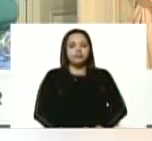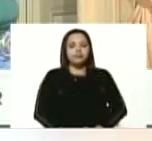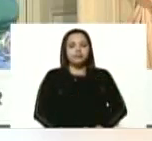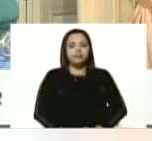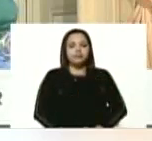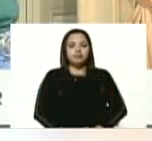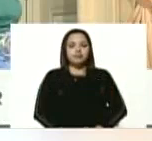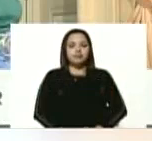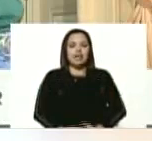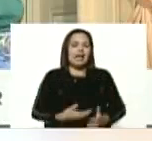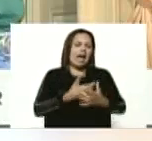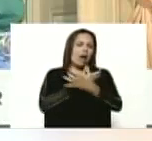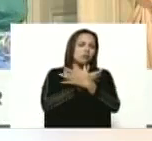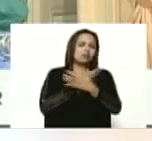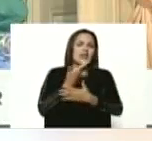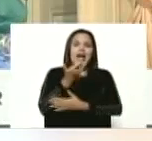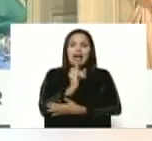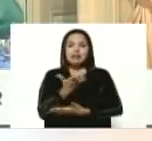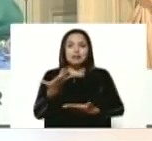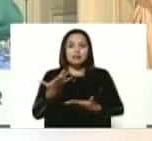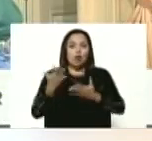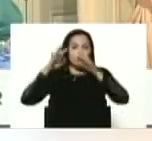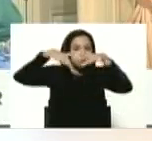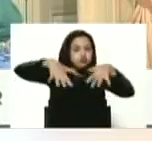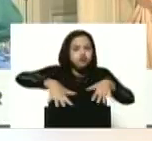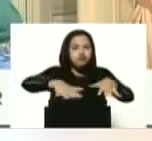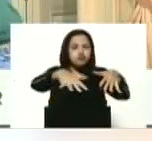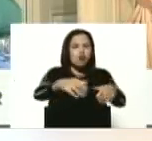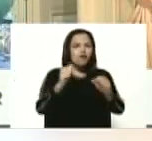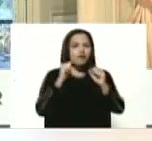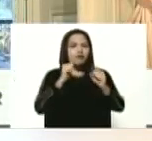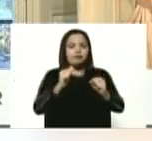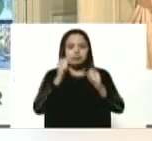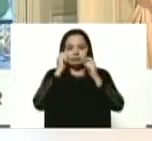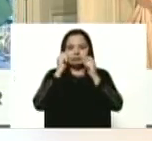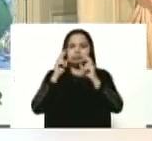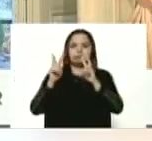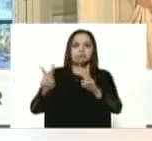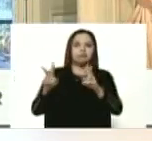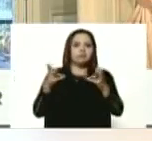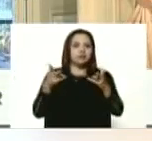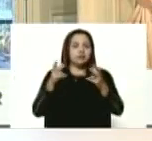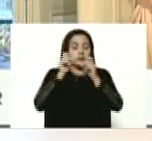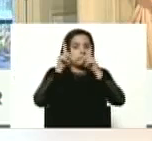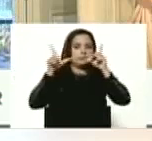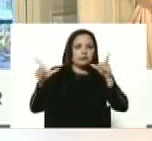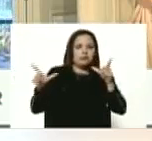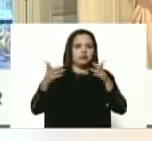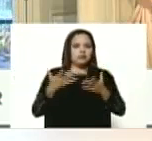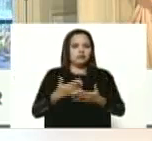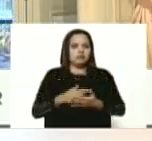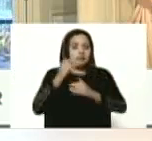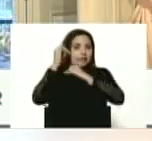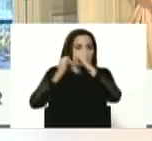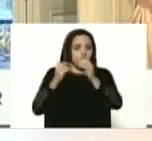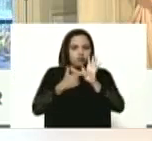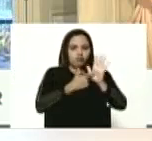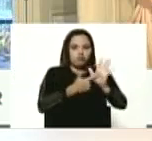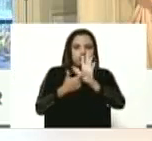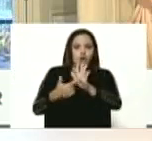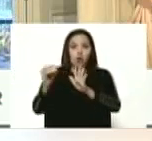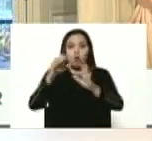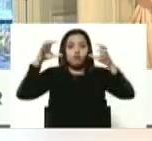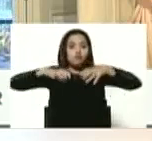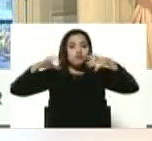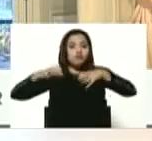que generaron un deslave de imágenes brutales. O las lluvias